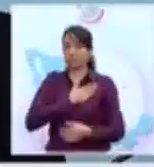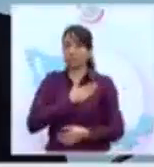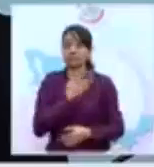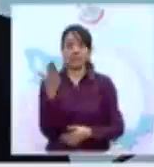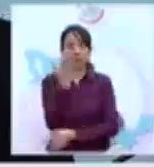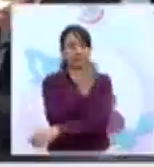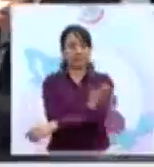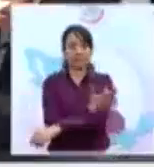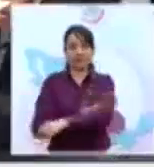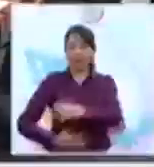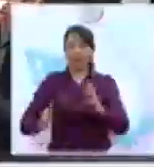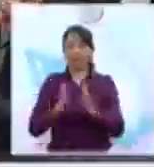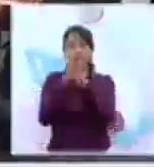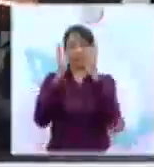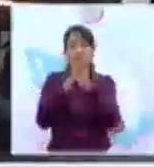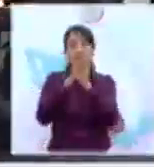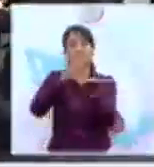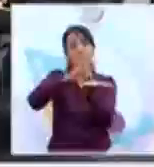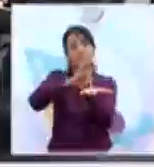participación. Gracias.